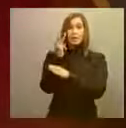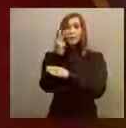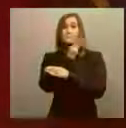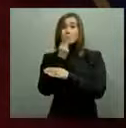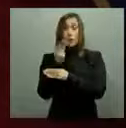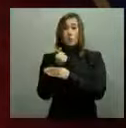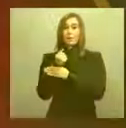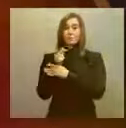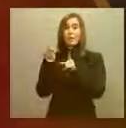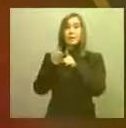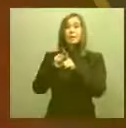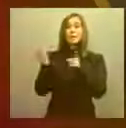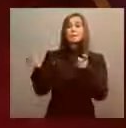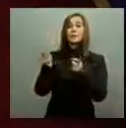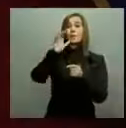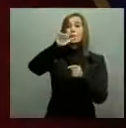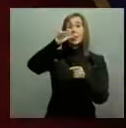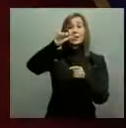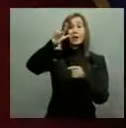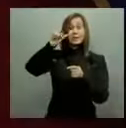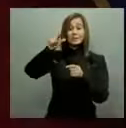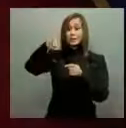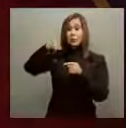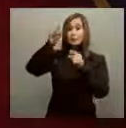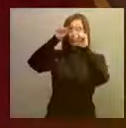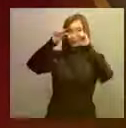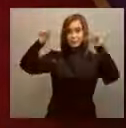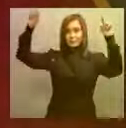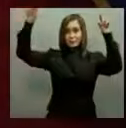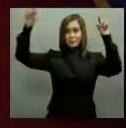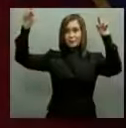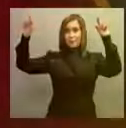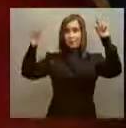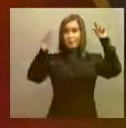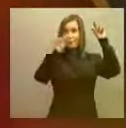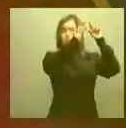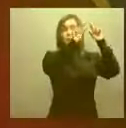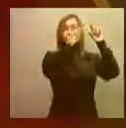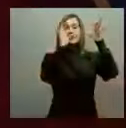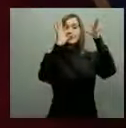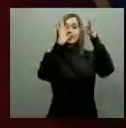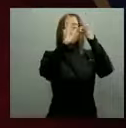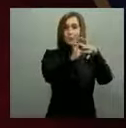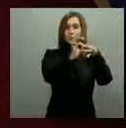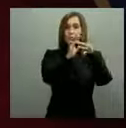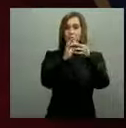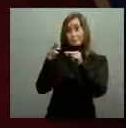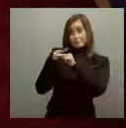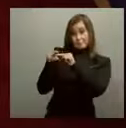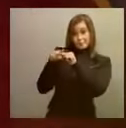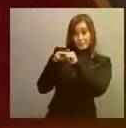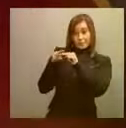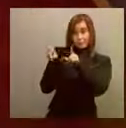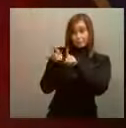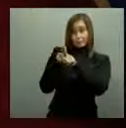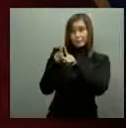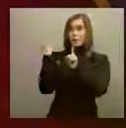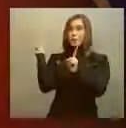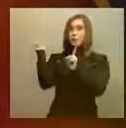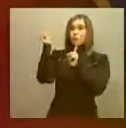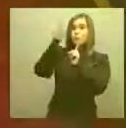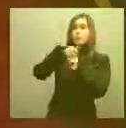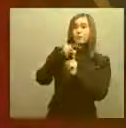Alcarrizos, donde ya se inició la construcción del teleférico que se unirá a la extensión del metro que vendrá desde el